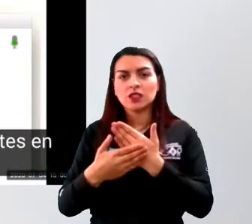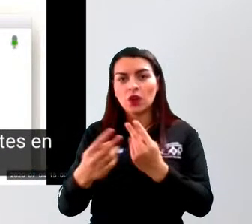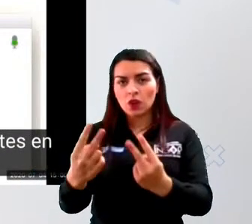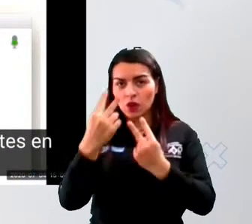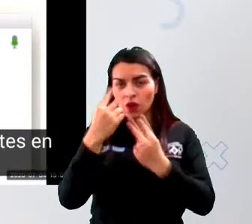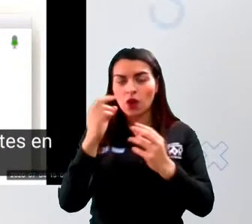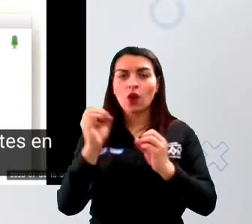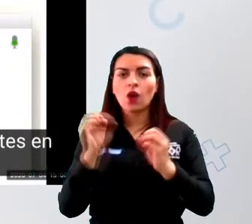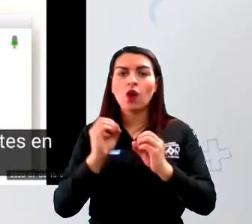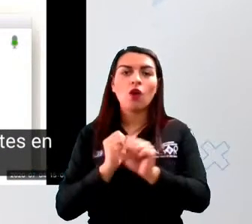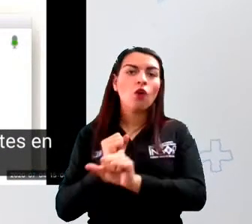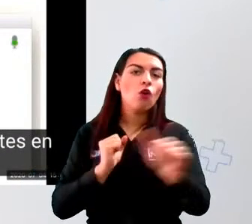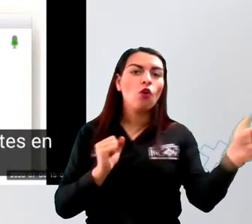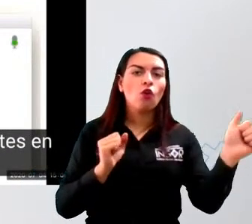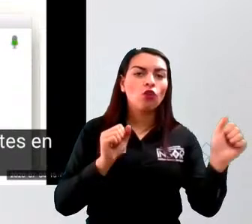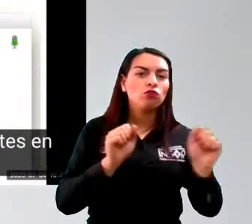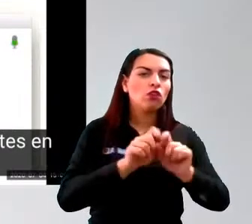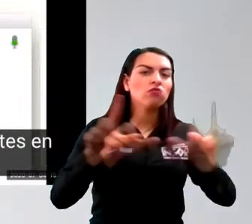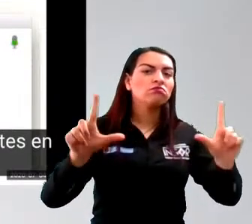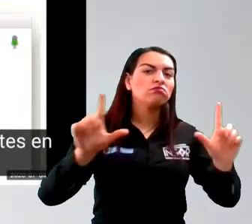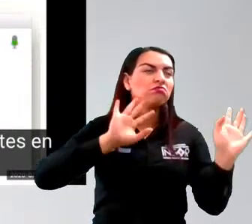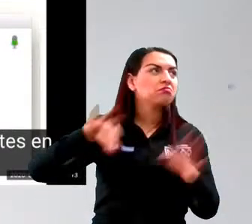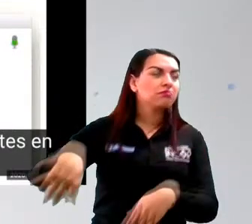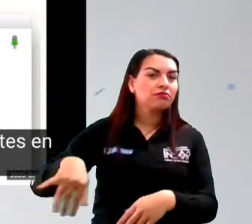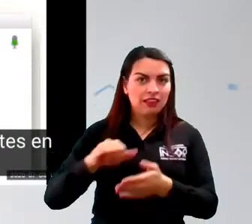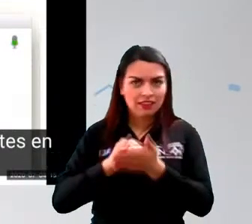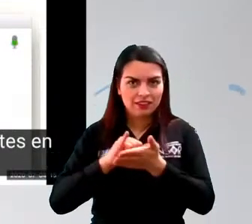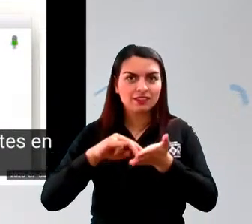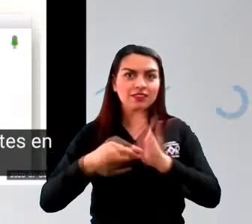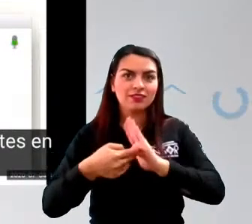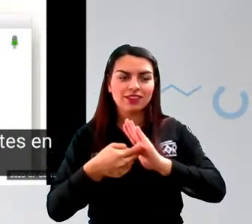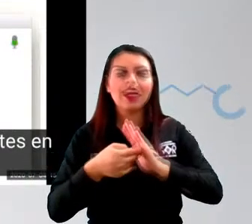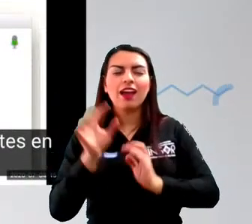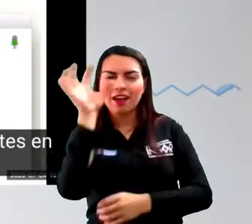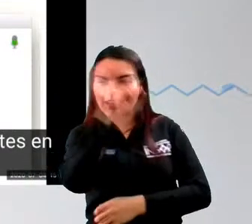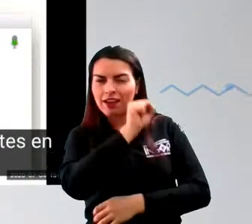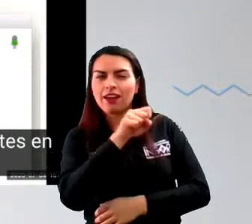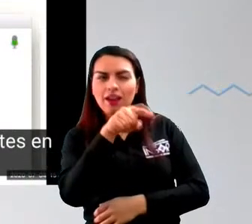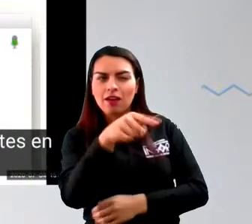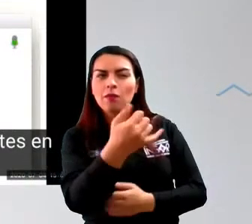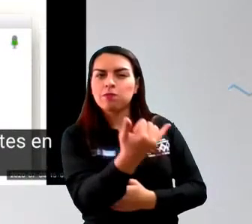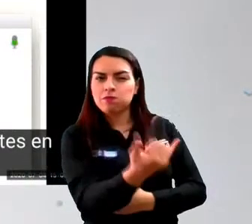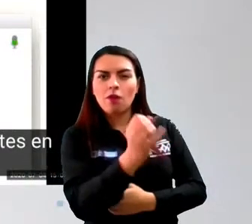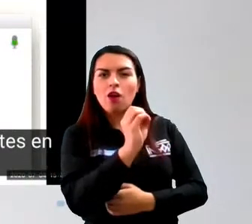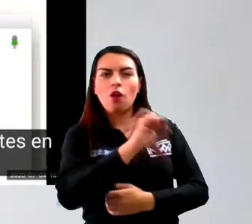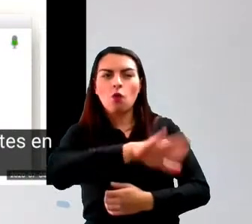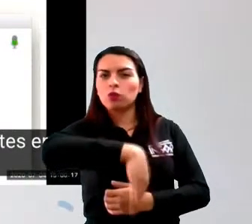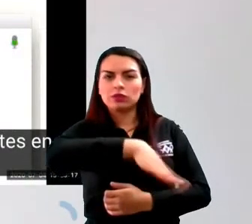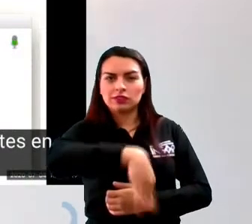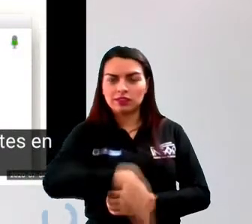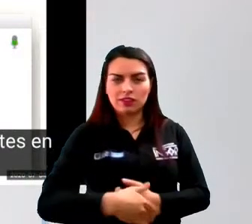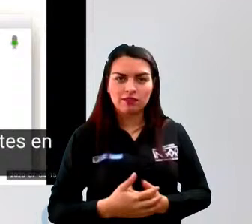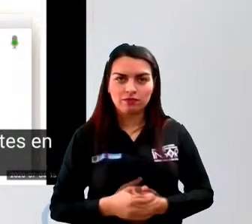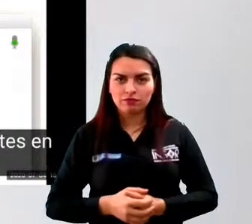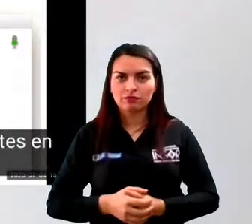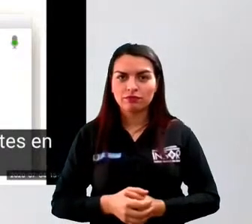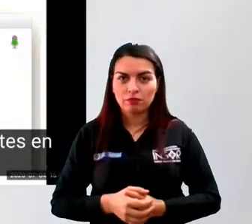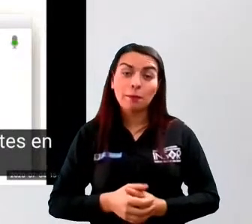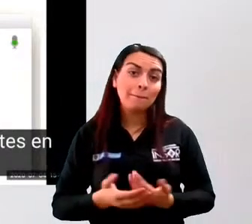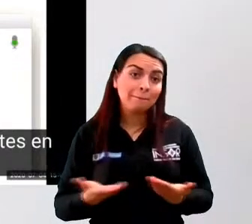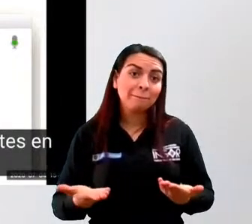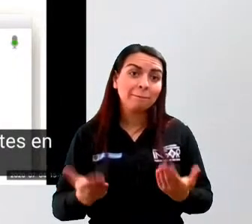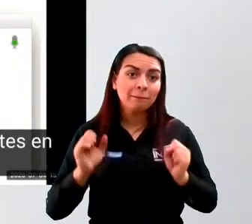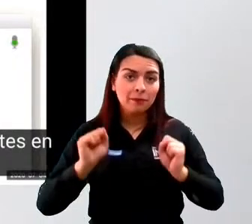están viendo otra pantalla diferente y esto puede ayudarlo a saber si están presentes o no. Incluye a los estudiantes en los